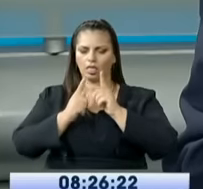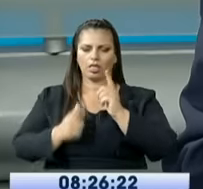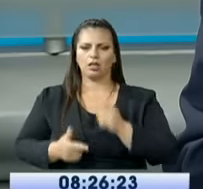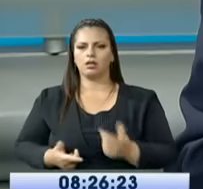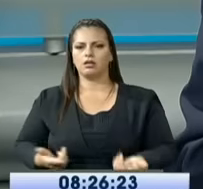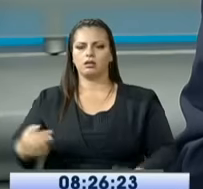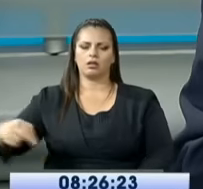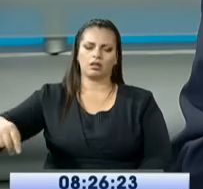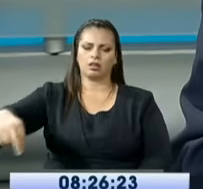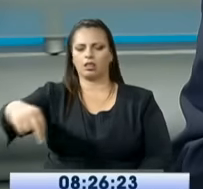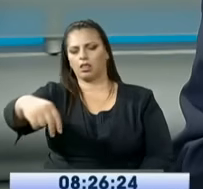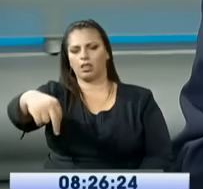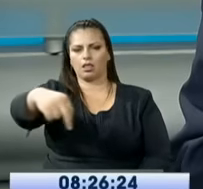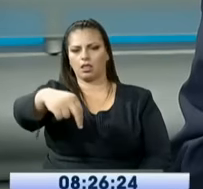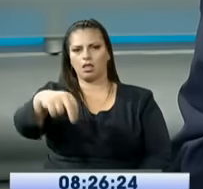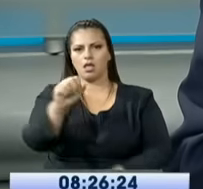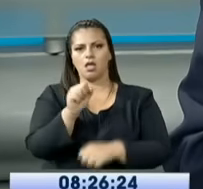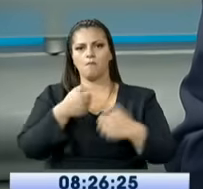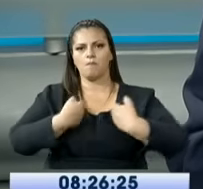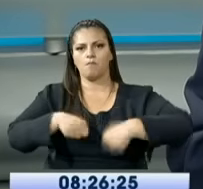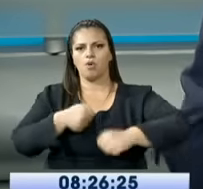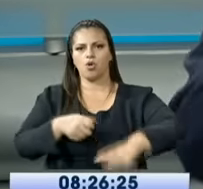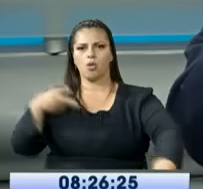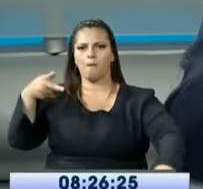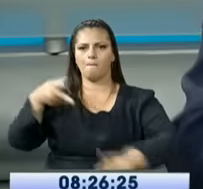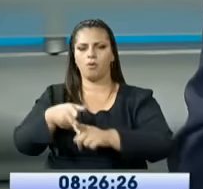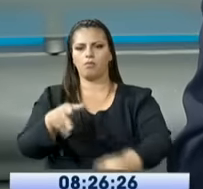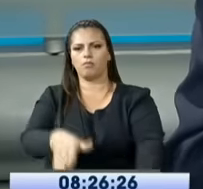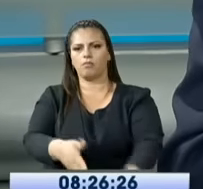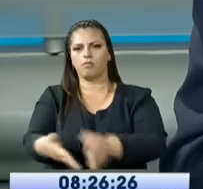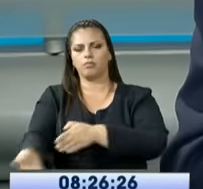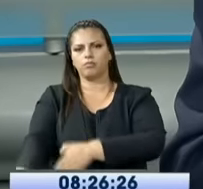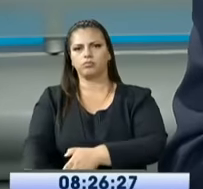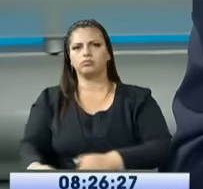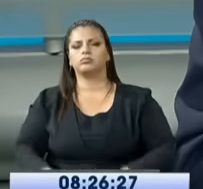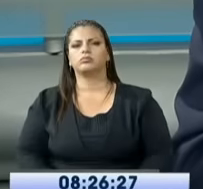vehículo se dio a la fuga. Se fue del lugar. Veamos.